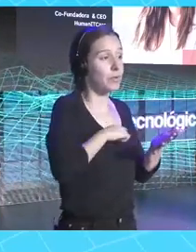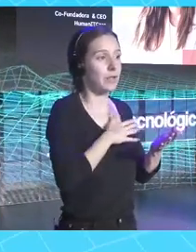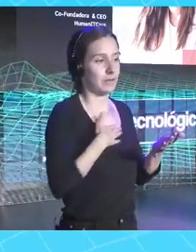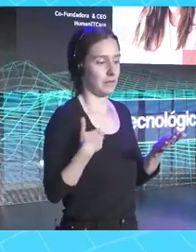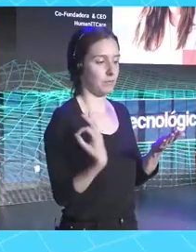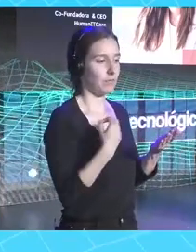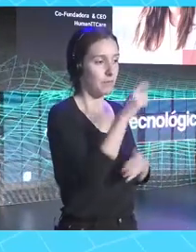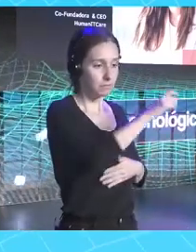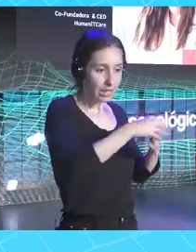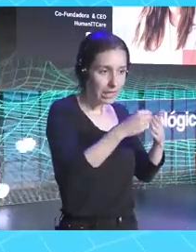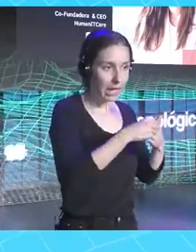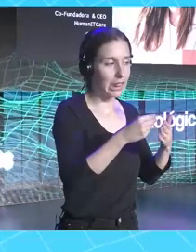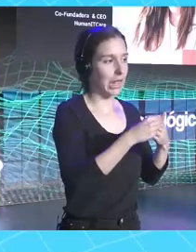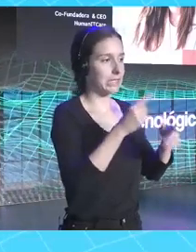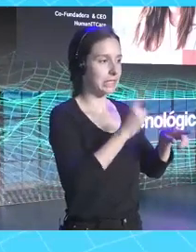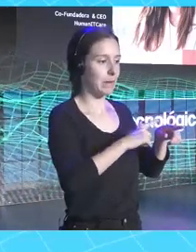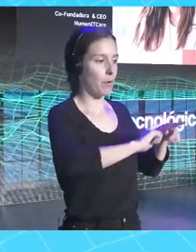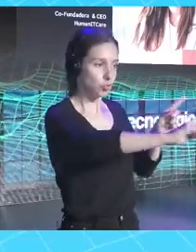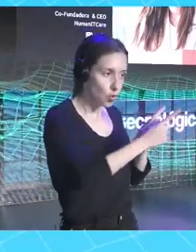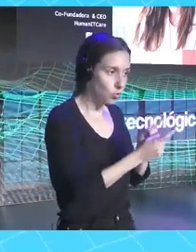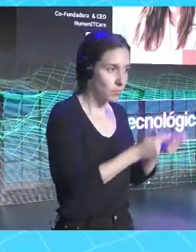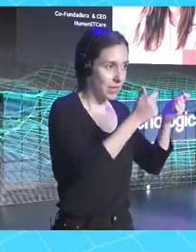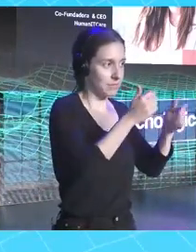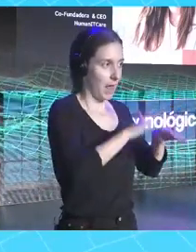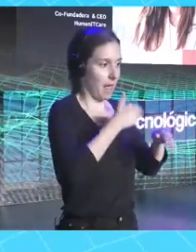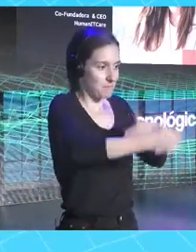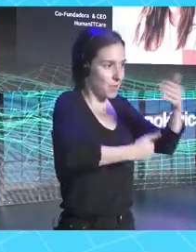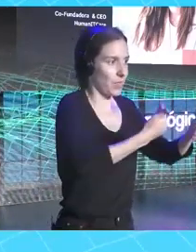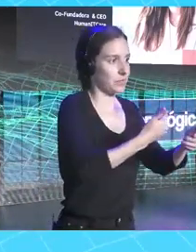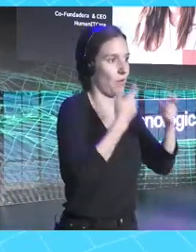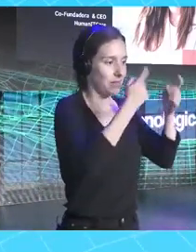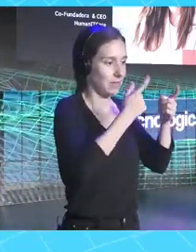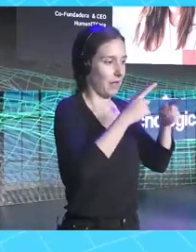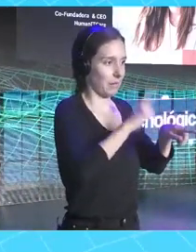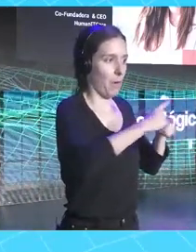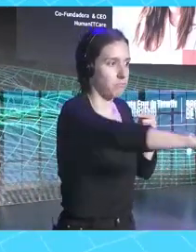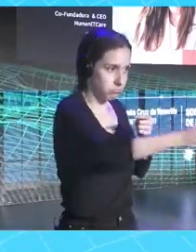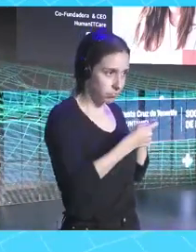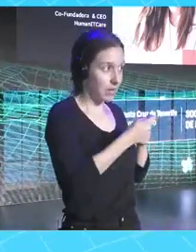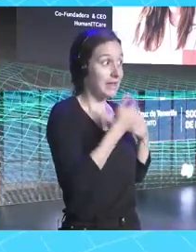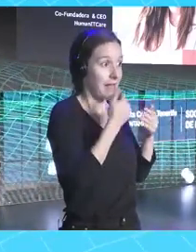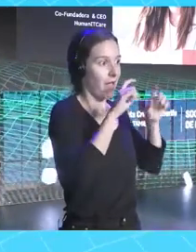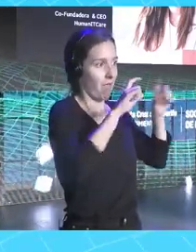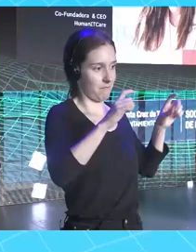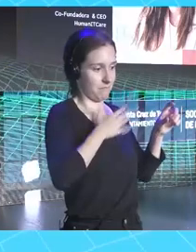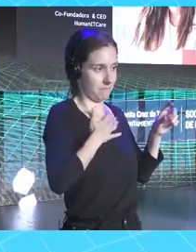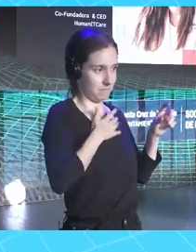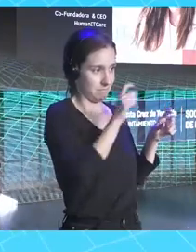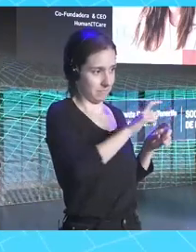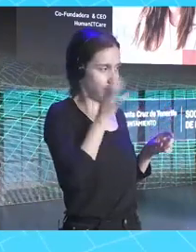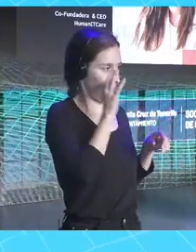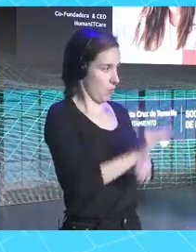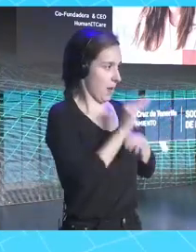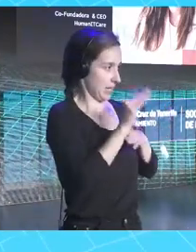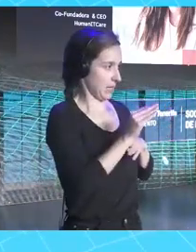porque reducen muchos procesos automáticos no que se automatizan con humanity ticker y luego reingresos porque estos pacientes